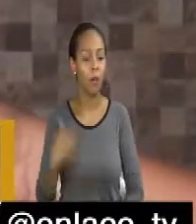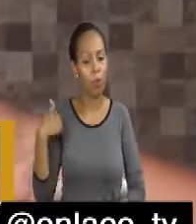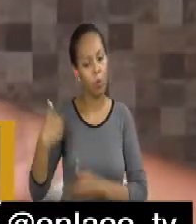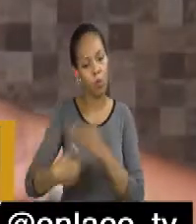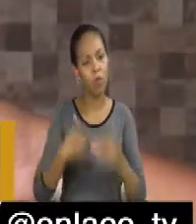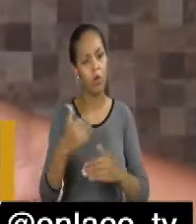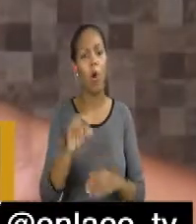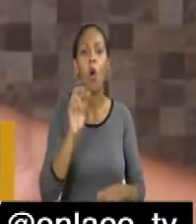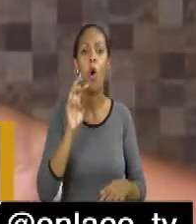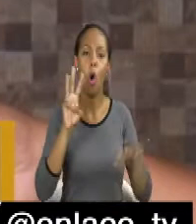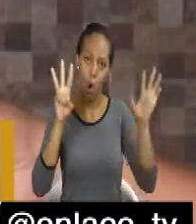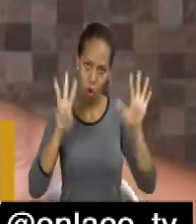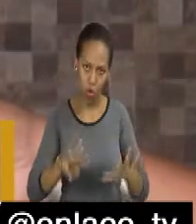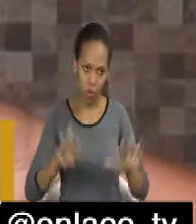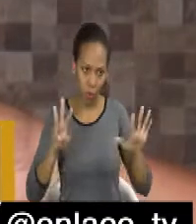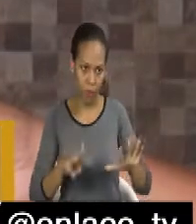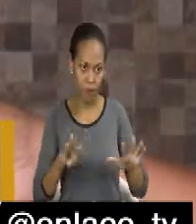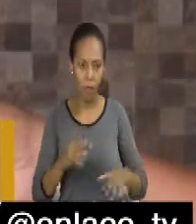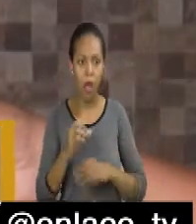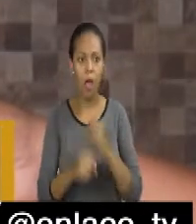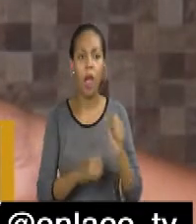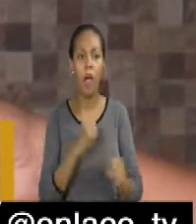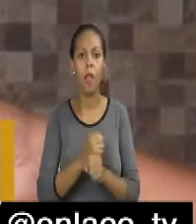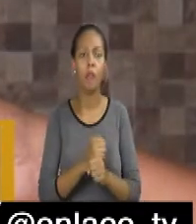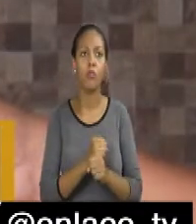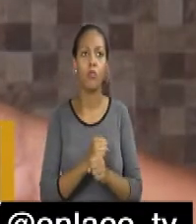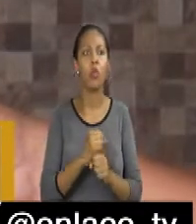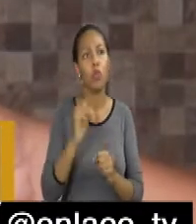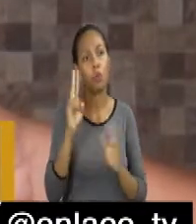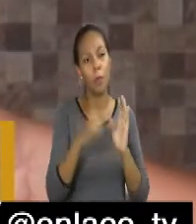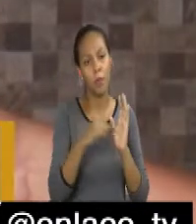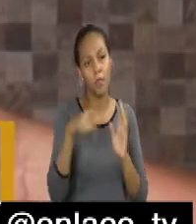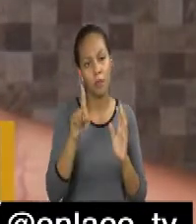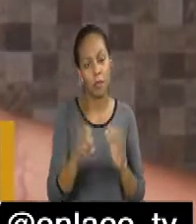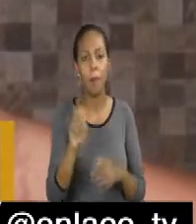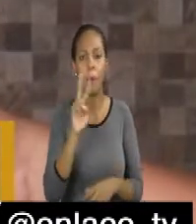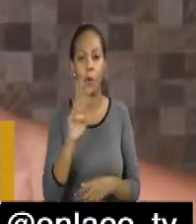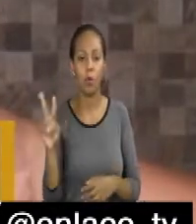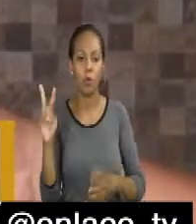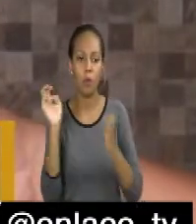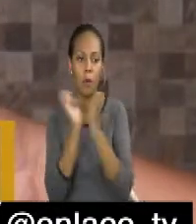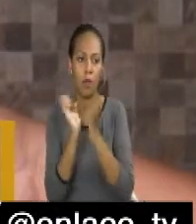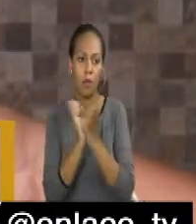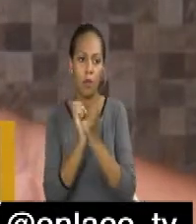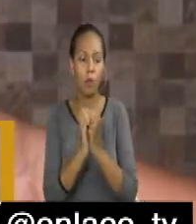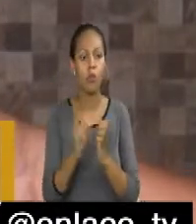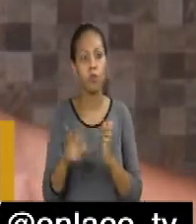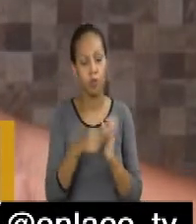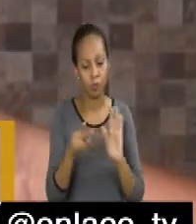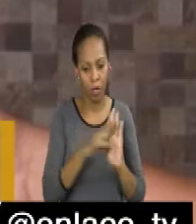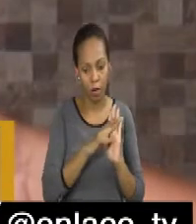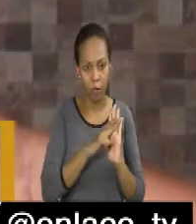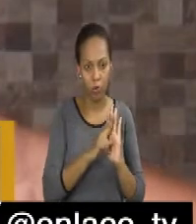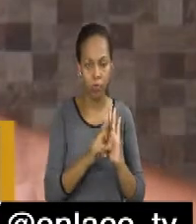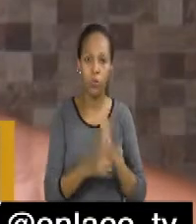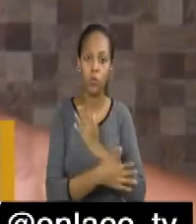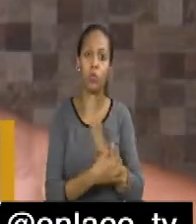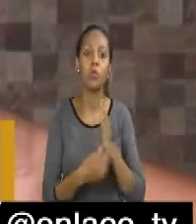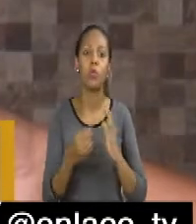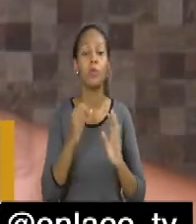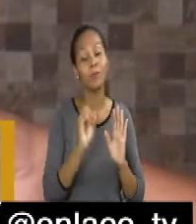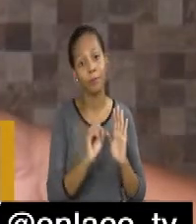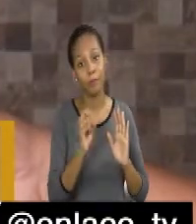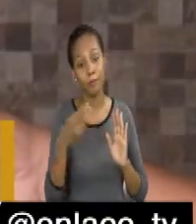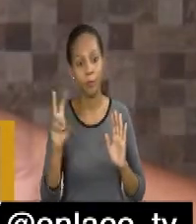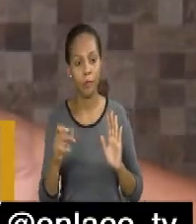y a partir del 22 de mayo del 2017, con resolución número 077, empezó a ejercer la nueva